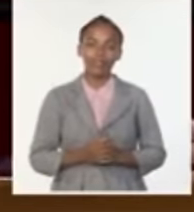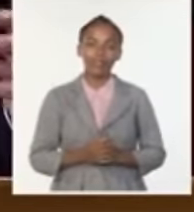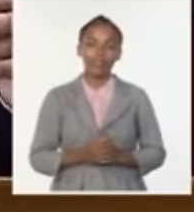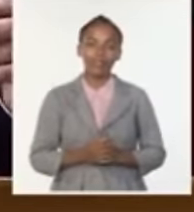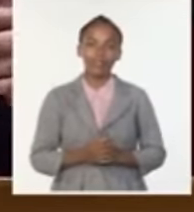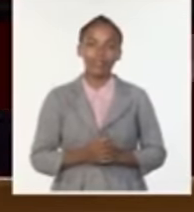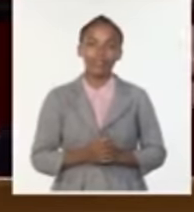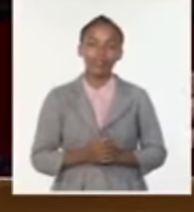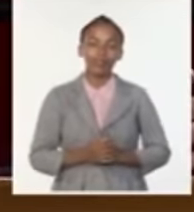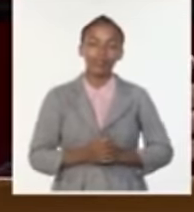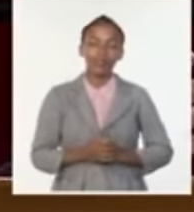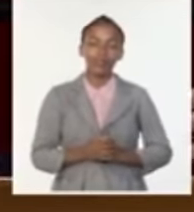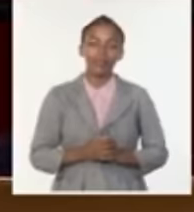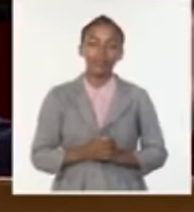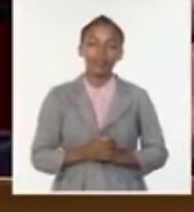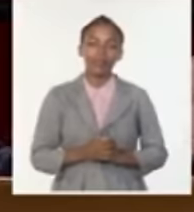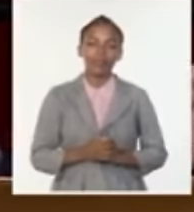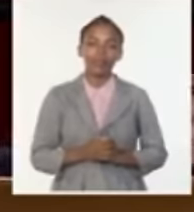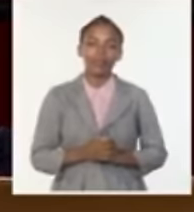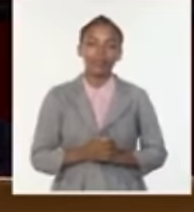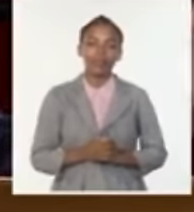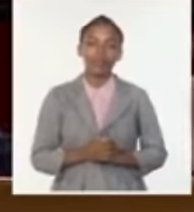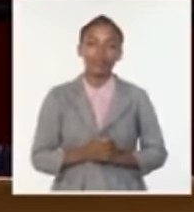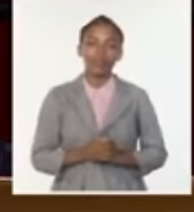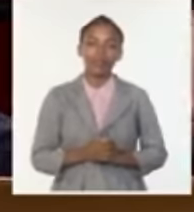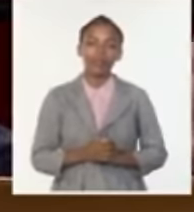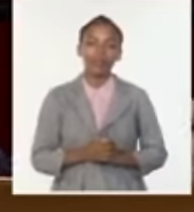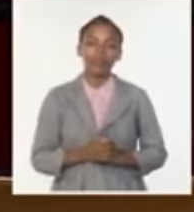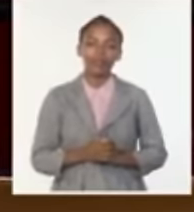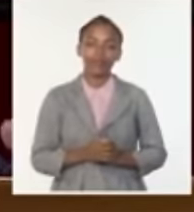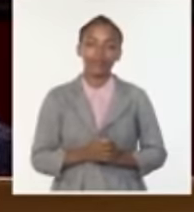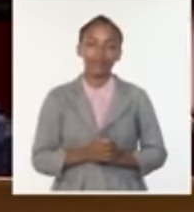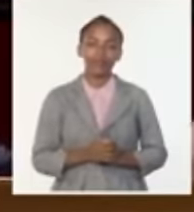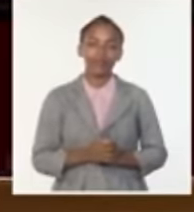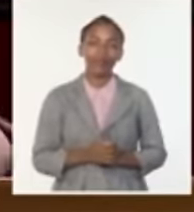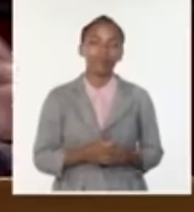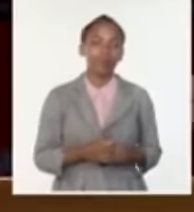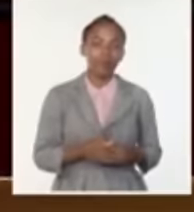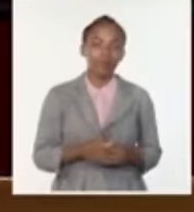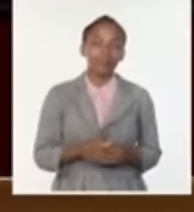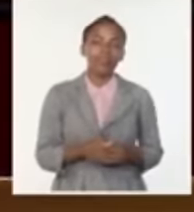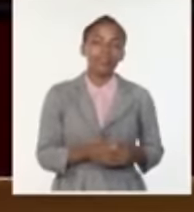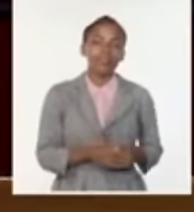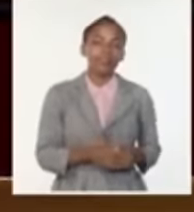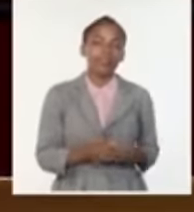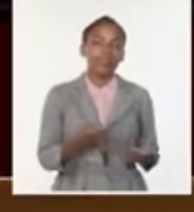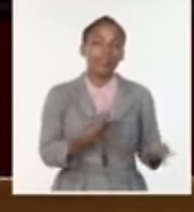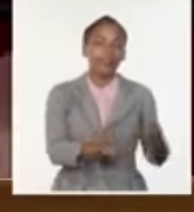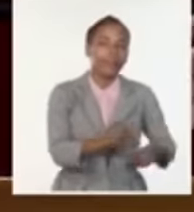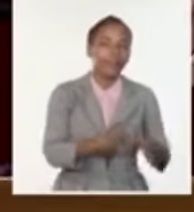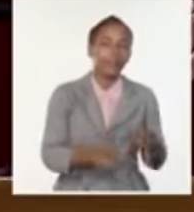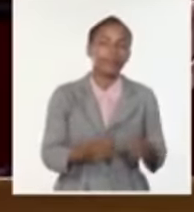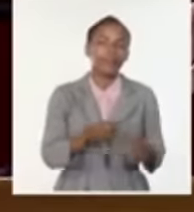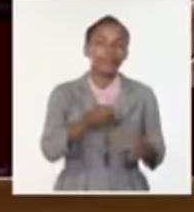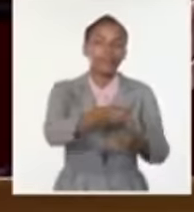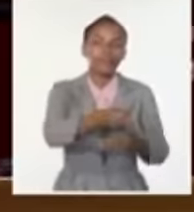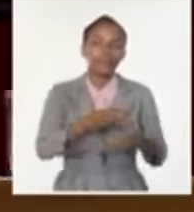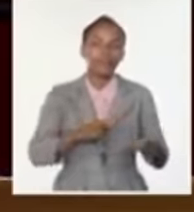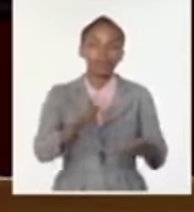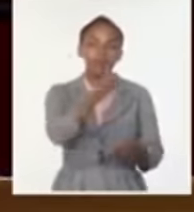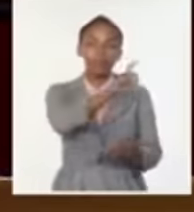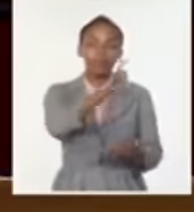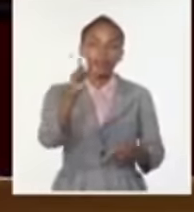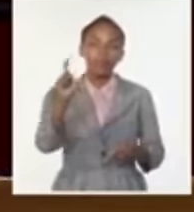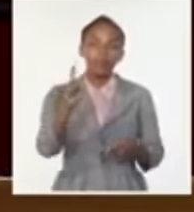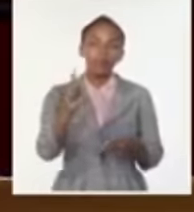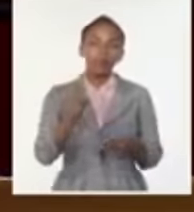después iban por todas las provincias abriendo establecimientos, puntos de venta, restaurantes, y eso no